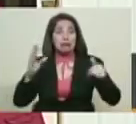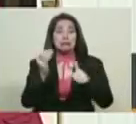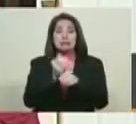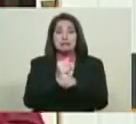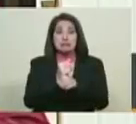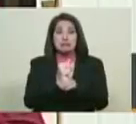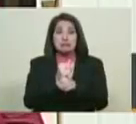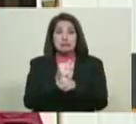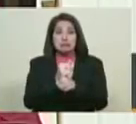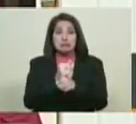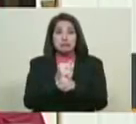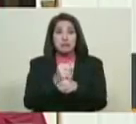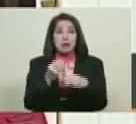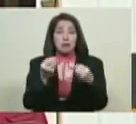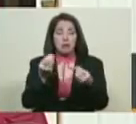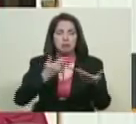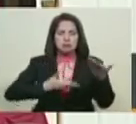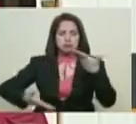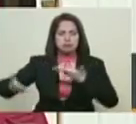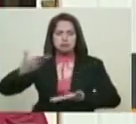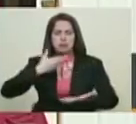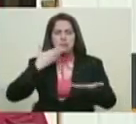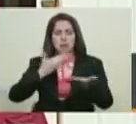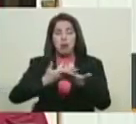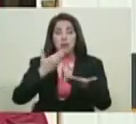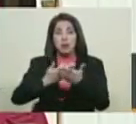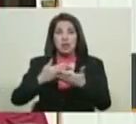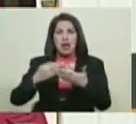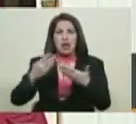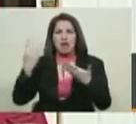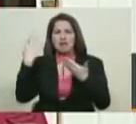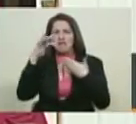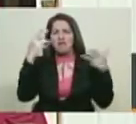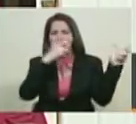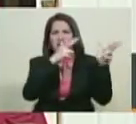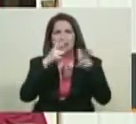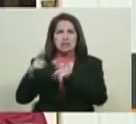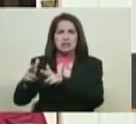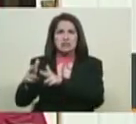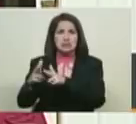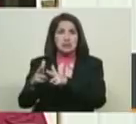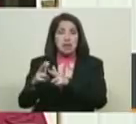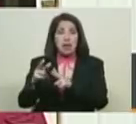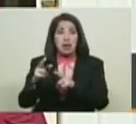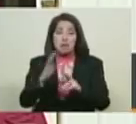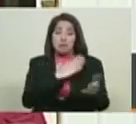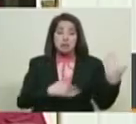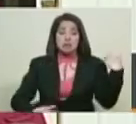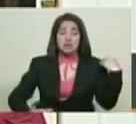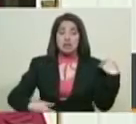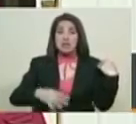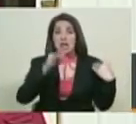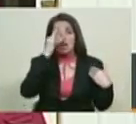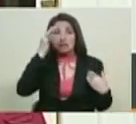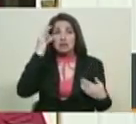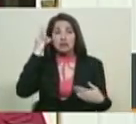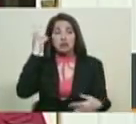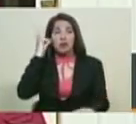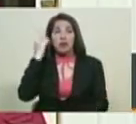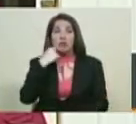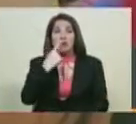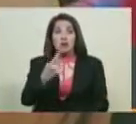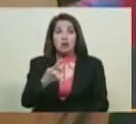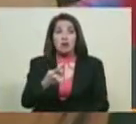proceso de negociación con la FARC, el presidente Santos le aseguró y le juró al comandante